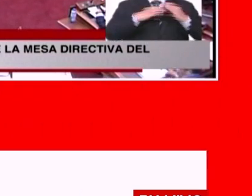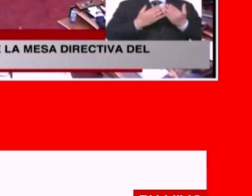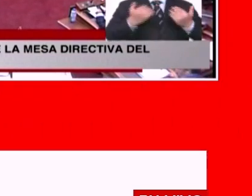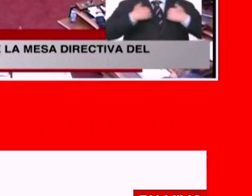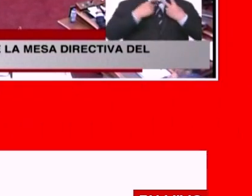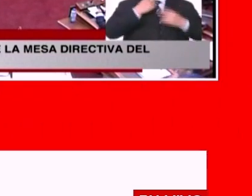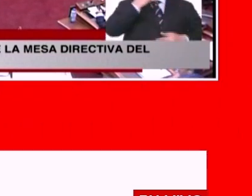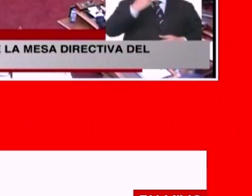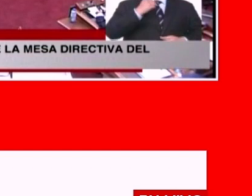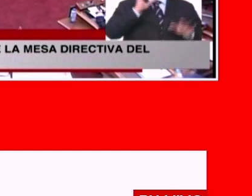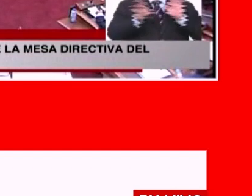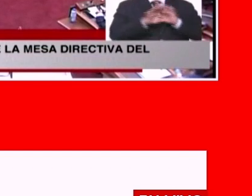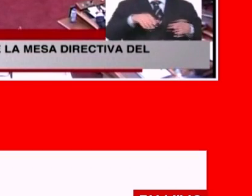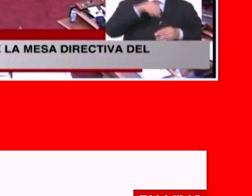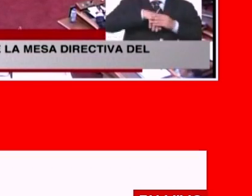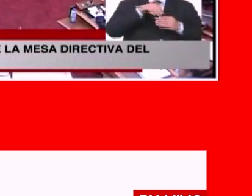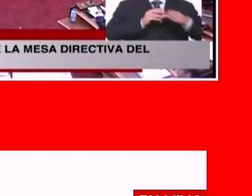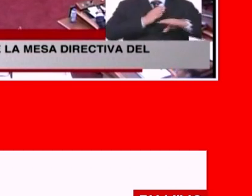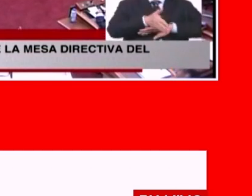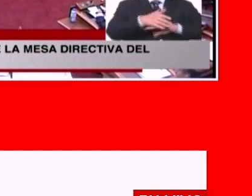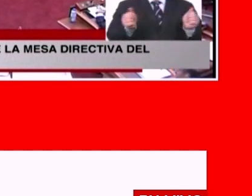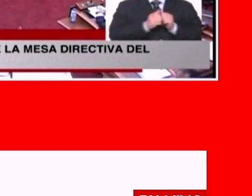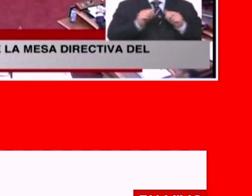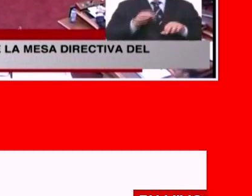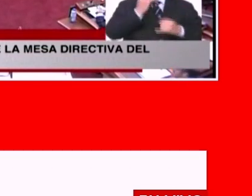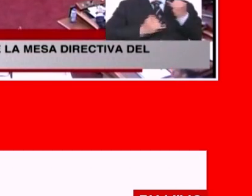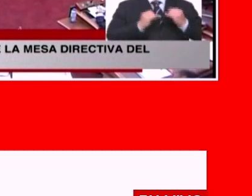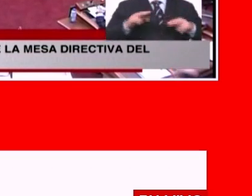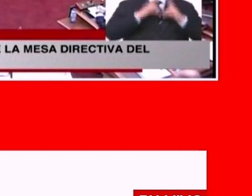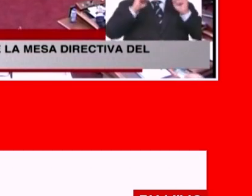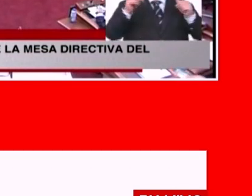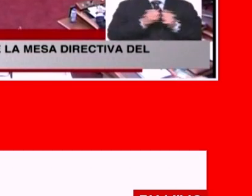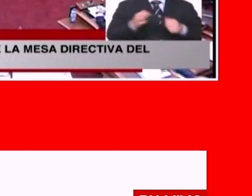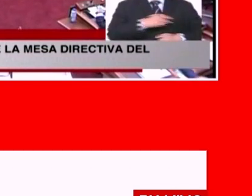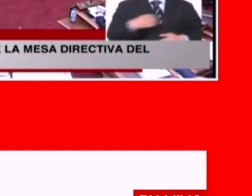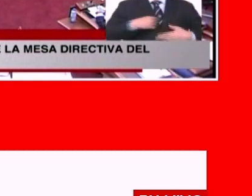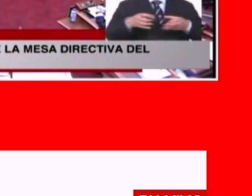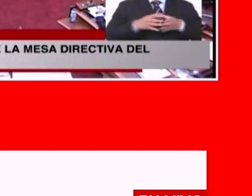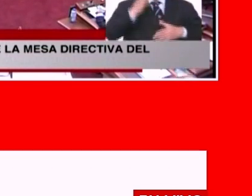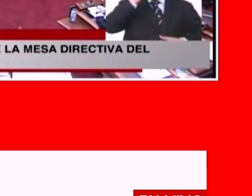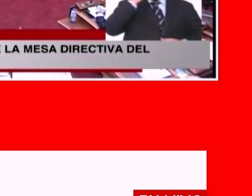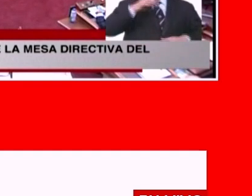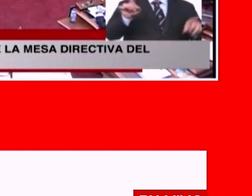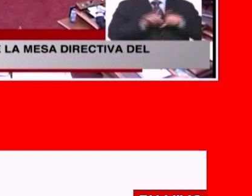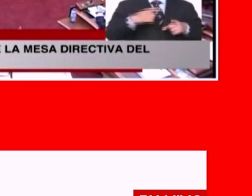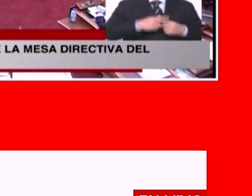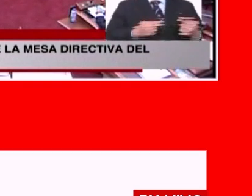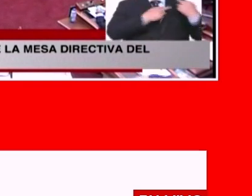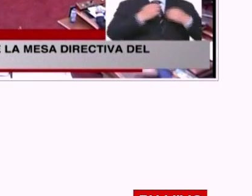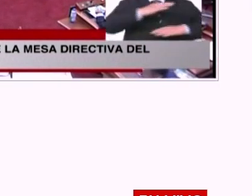y él indica que lo está haciendo para honrar la memoria de Hernando Guerra García. No ha